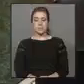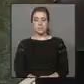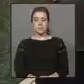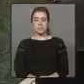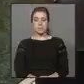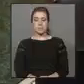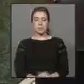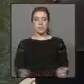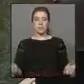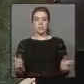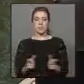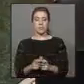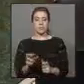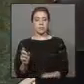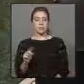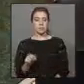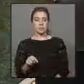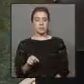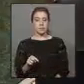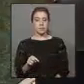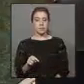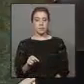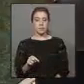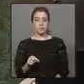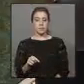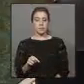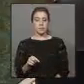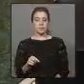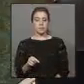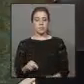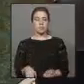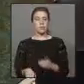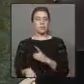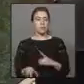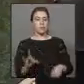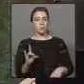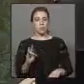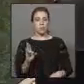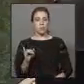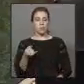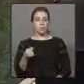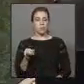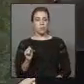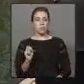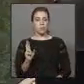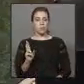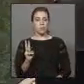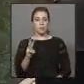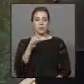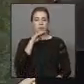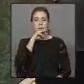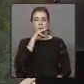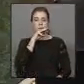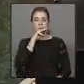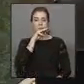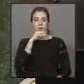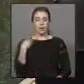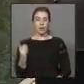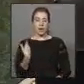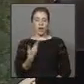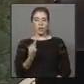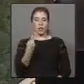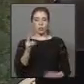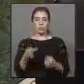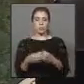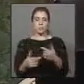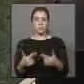Al Comité Socialista tiene la palabra el diputado Cristiano Urizar por tres minutos que le ha entregado